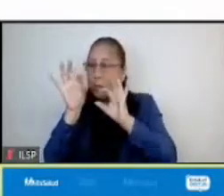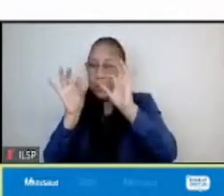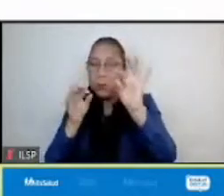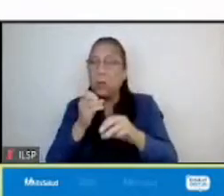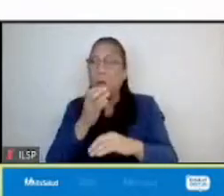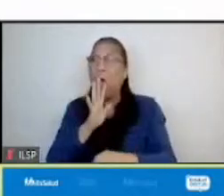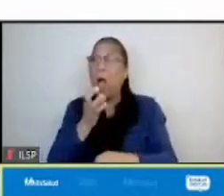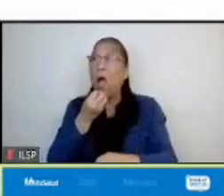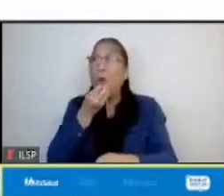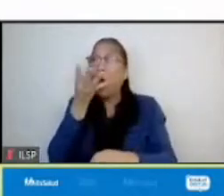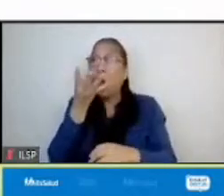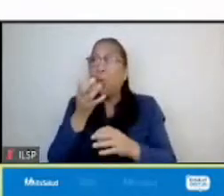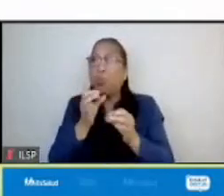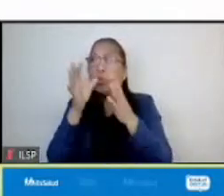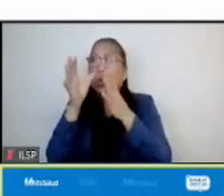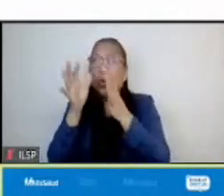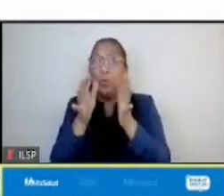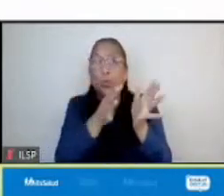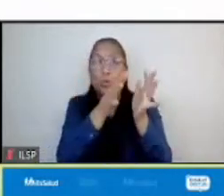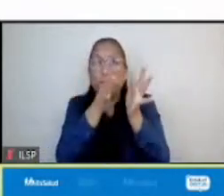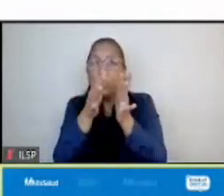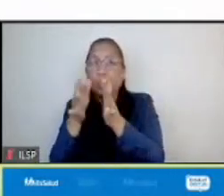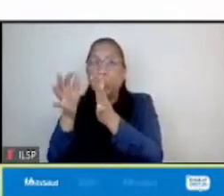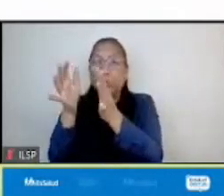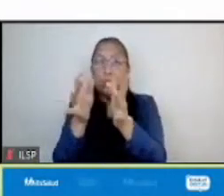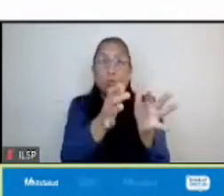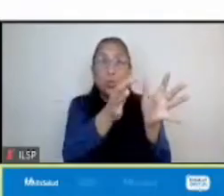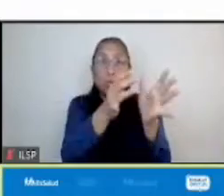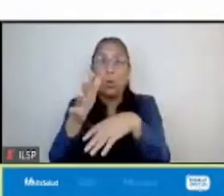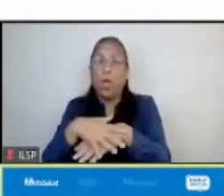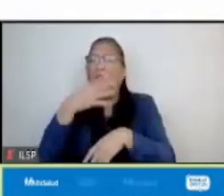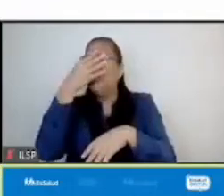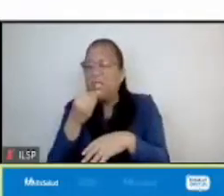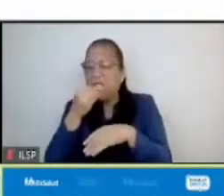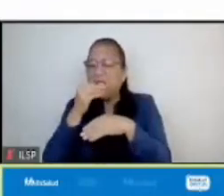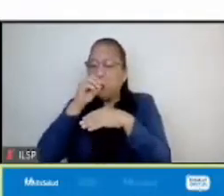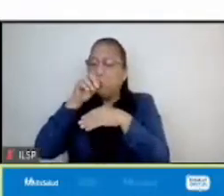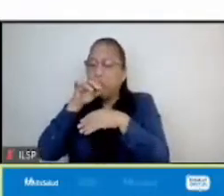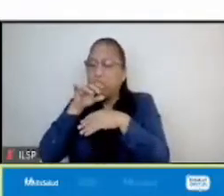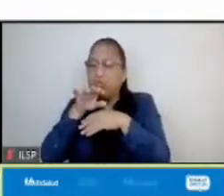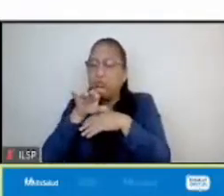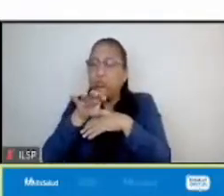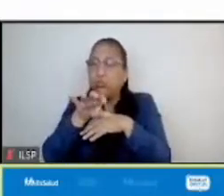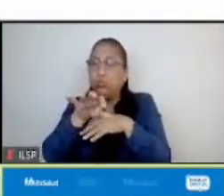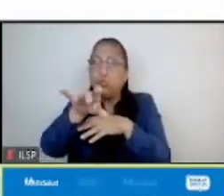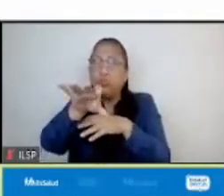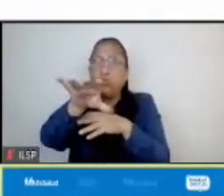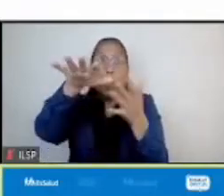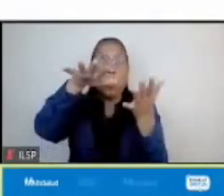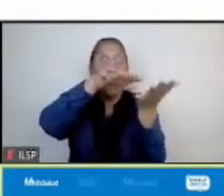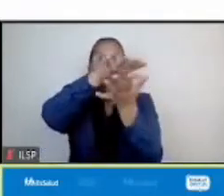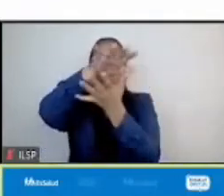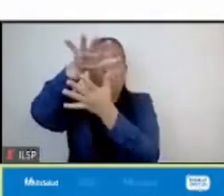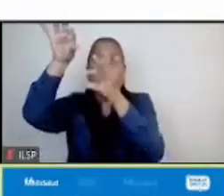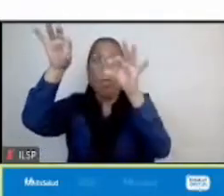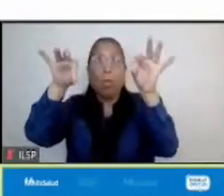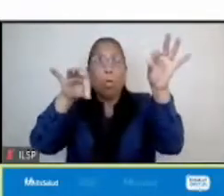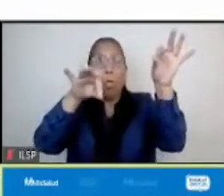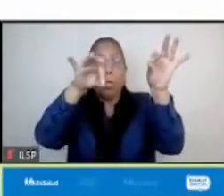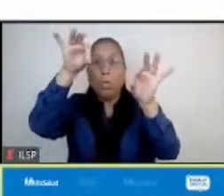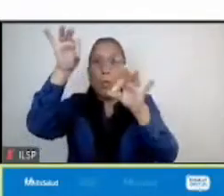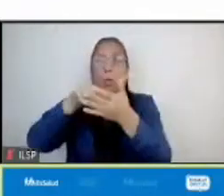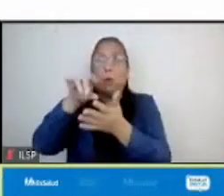de aire, de humedad. Uno estornuda, salen las gotitas y esas se quedan en el ambiente flotando. Y eso cuando uno